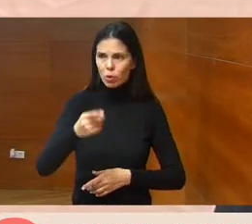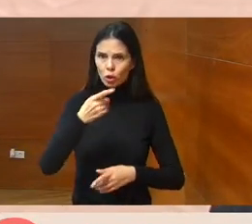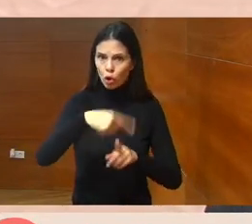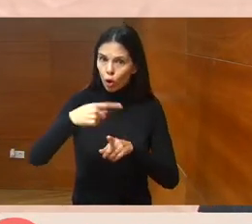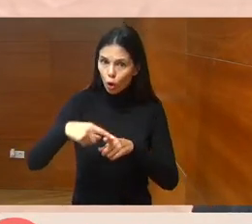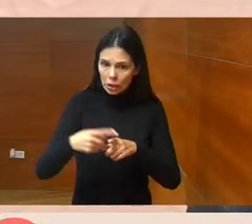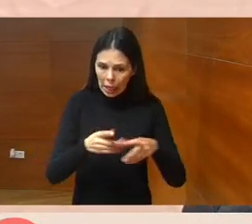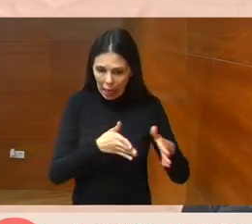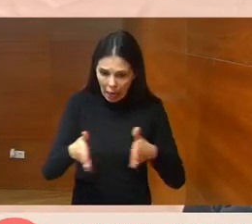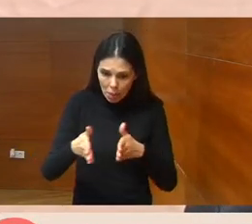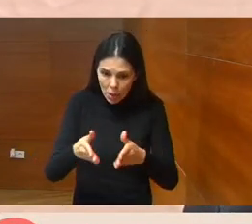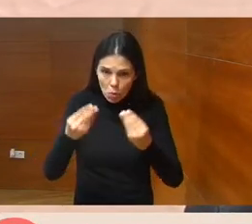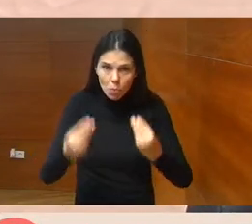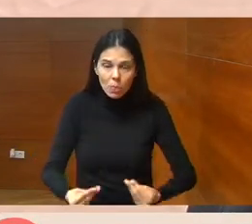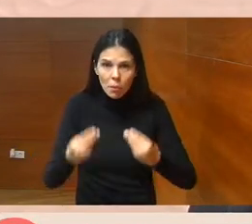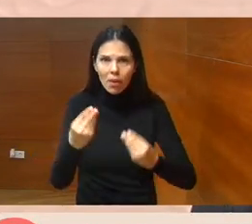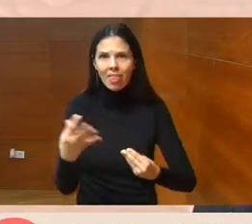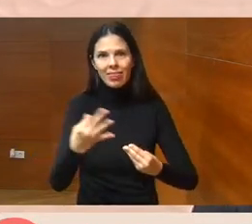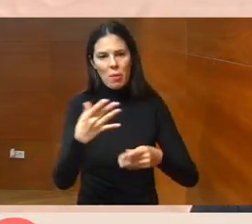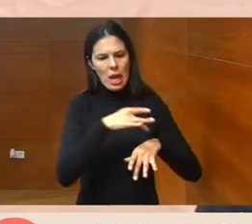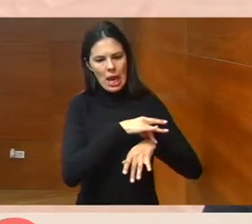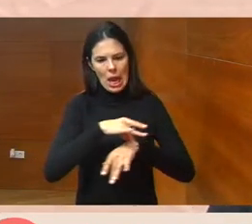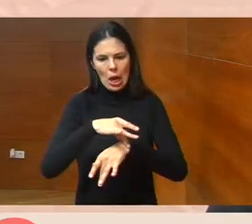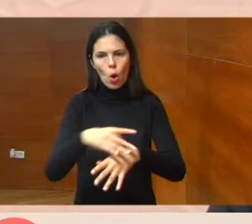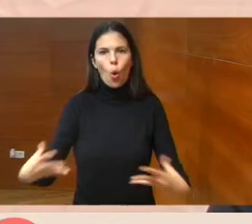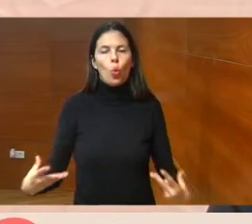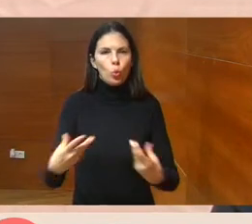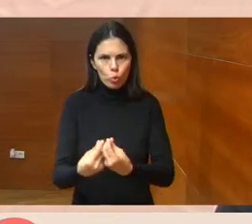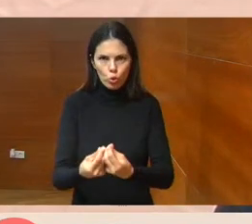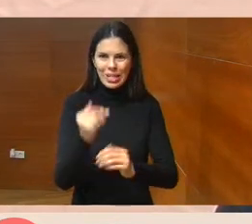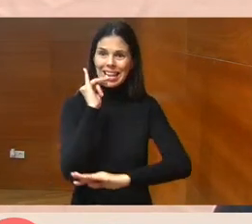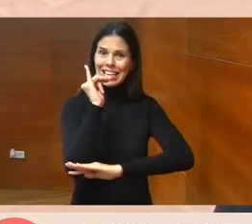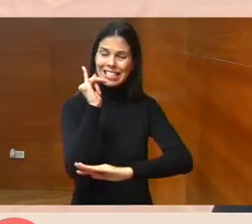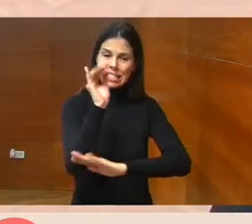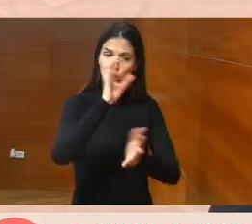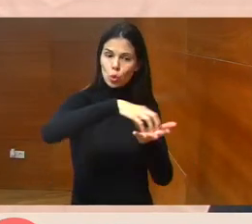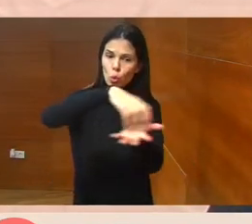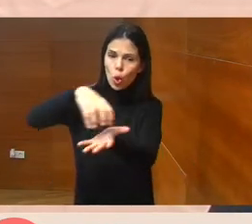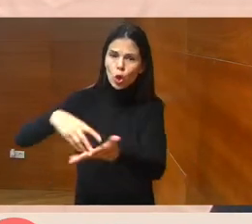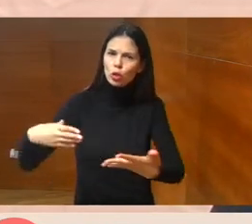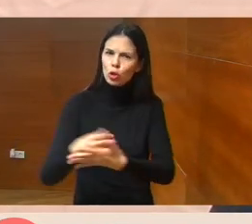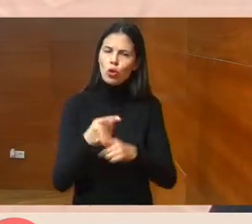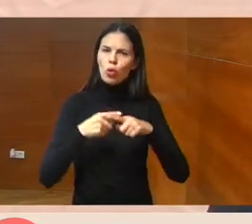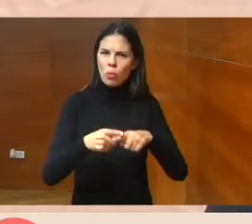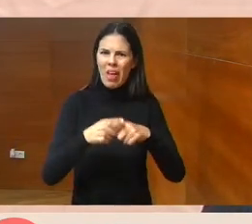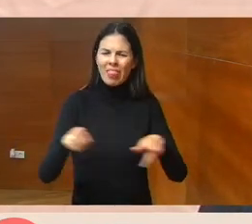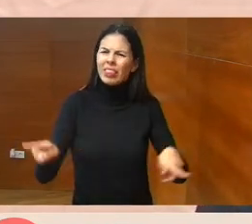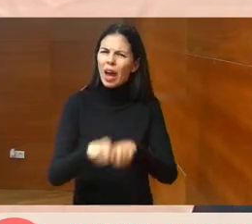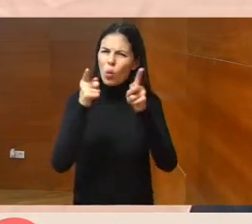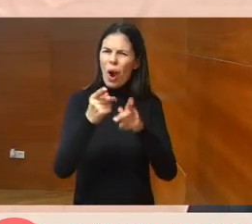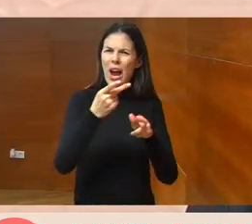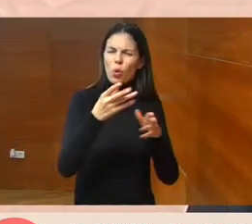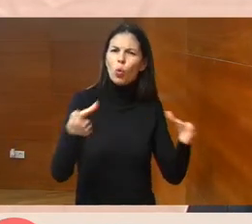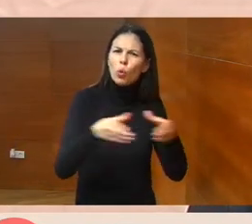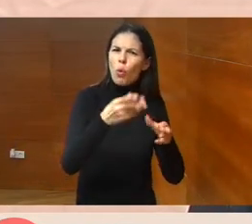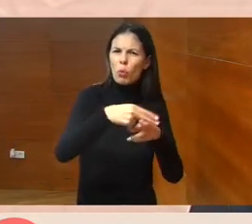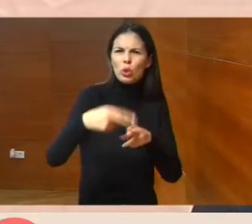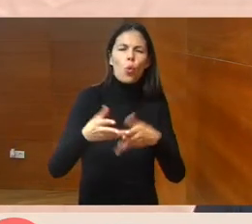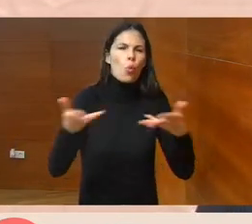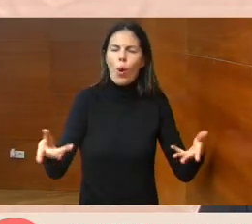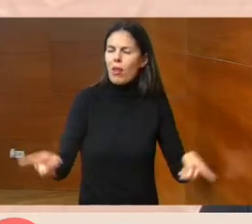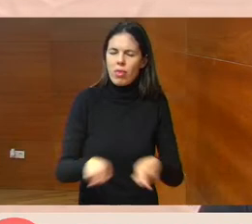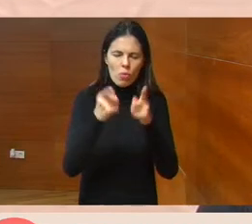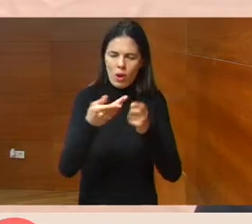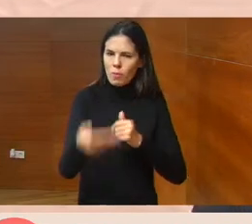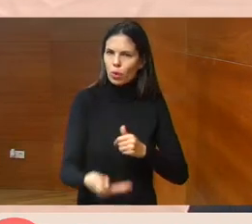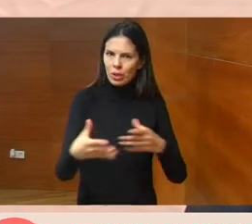bocamia pues hay que ir siempre dama de las instituciones todos dependiendo pues o color político que sea que no tenga que ver una cosa eso